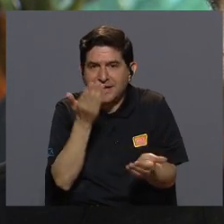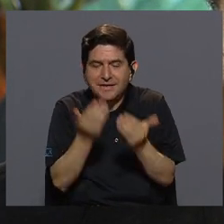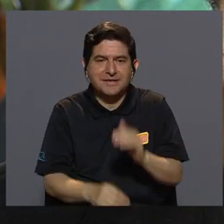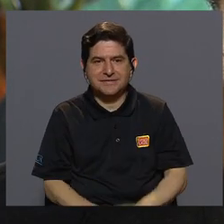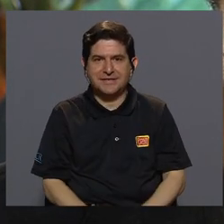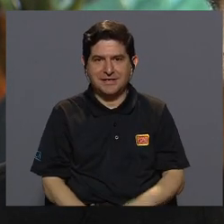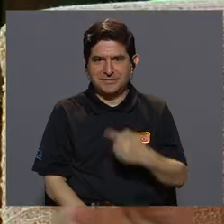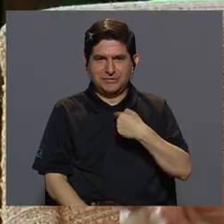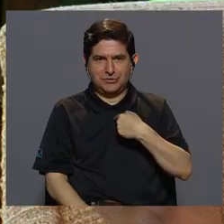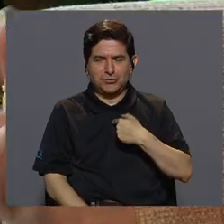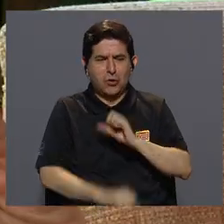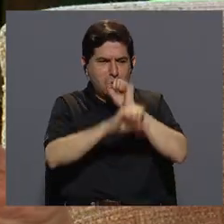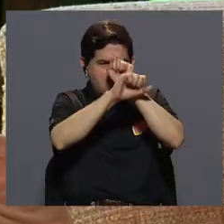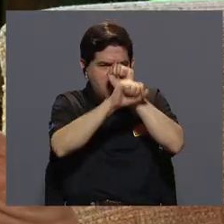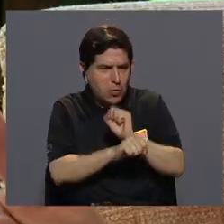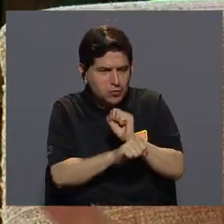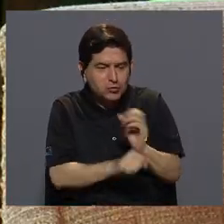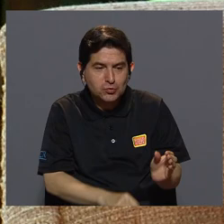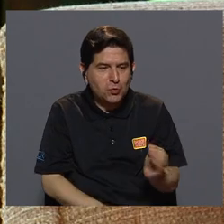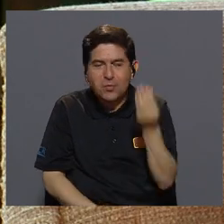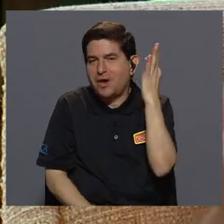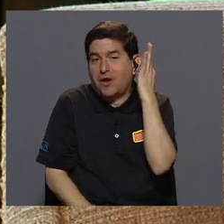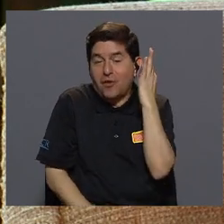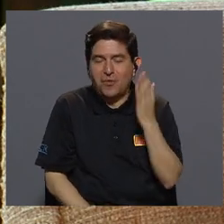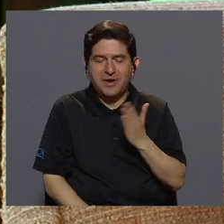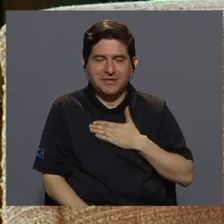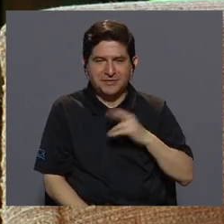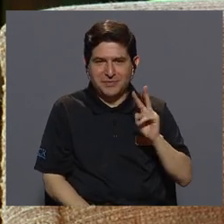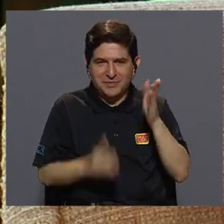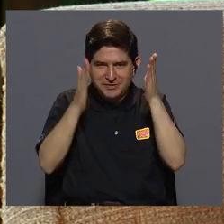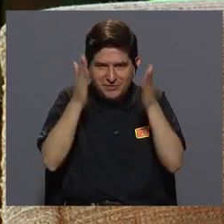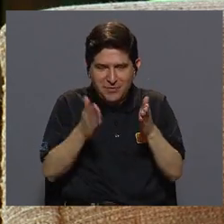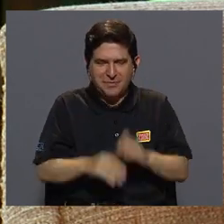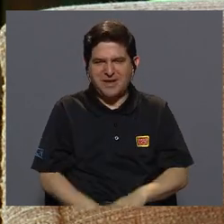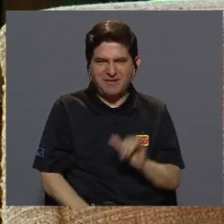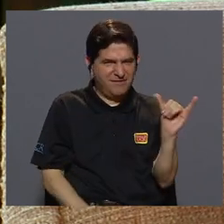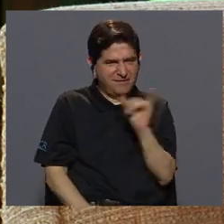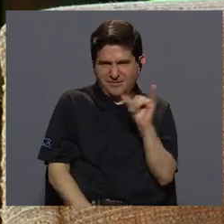me contaminara con las costumbres de las muchachas, que eran mis compañeras.